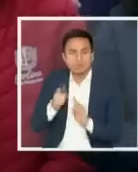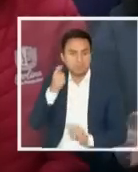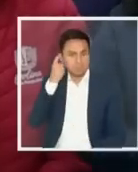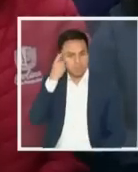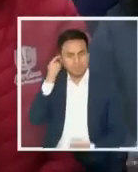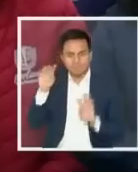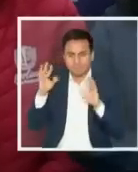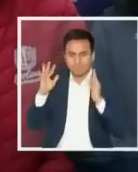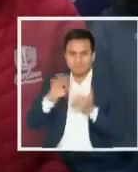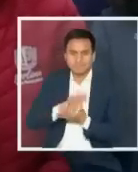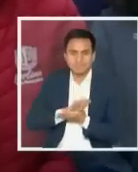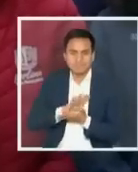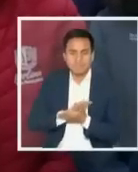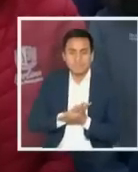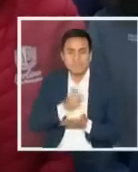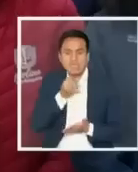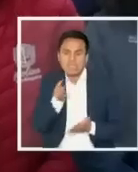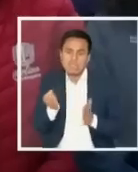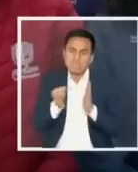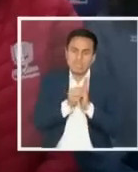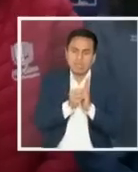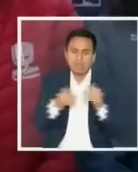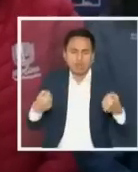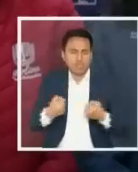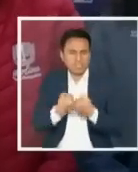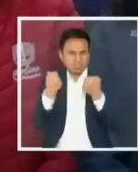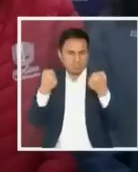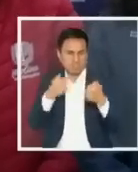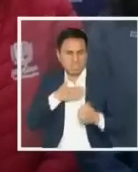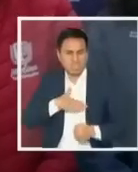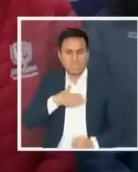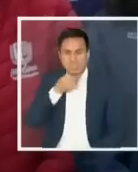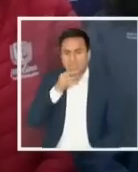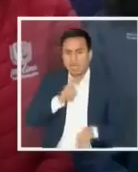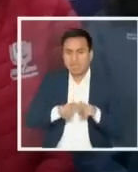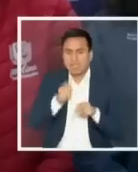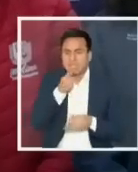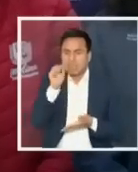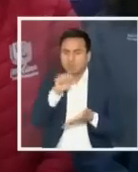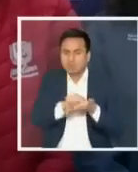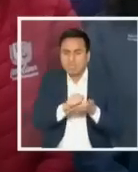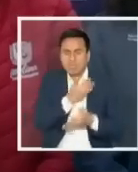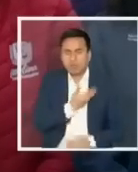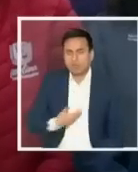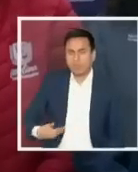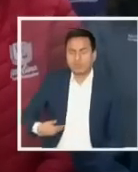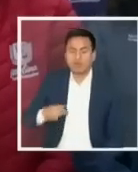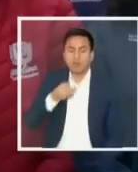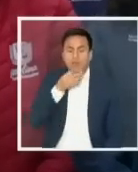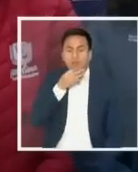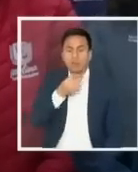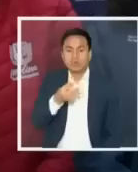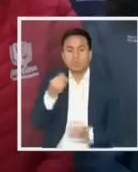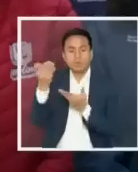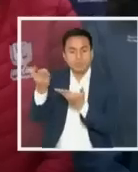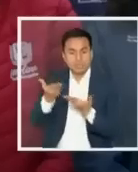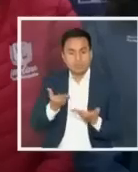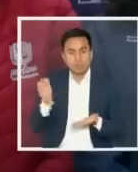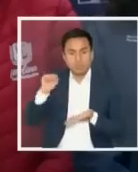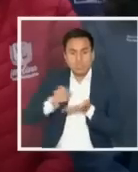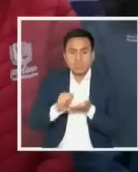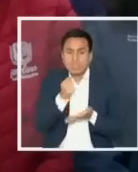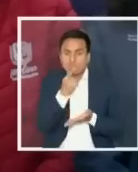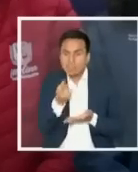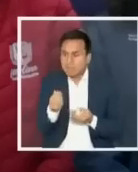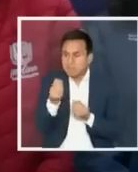también. Yo no me sé muy bien técnicamente el nombre, pero es básicamente tú te haces cómplice por omisión de lo que está ocurriendo aquí.